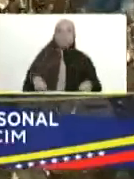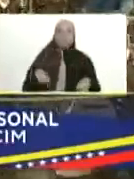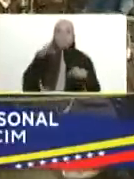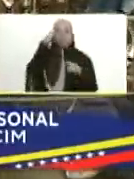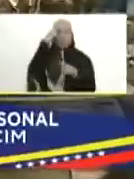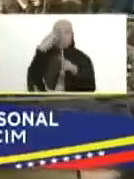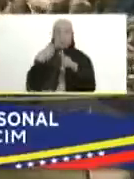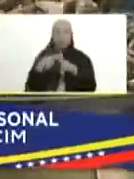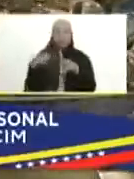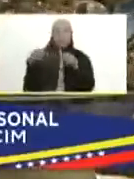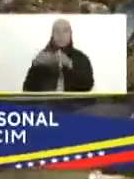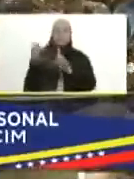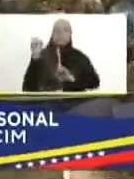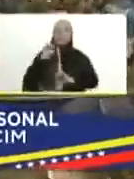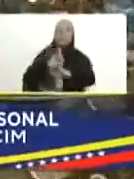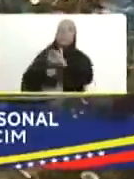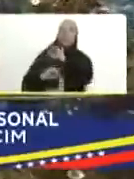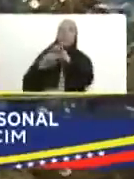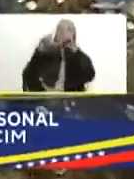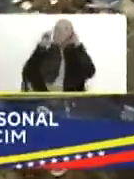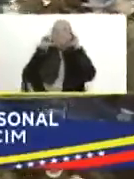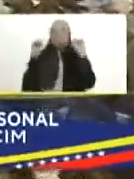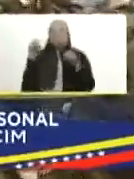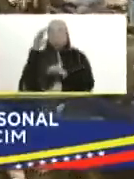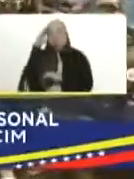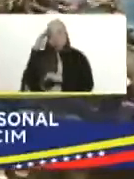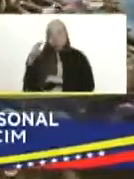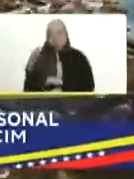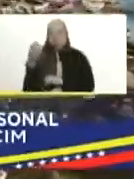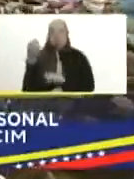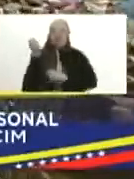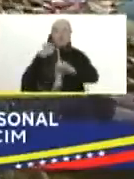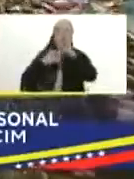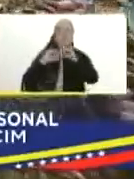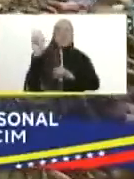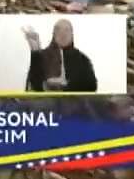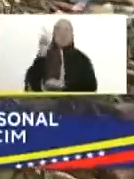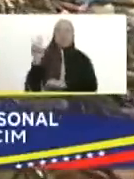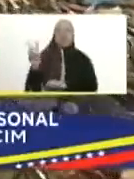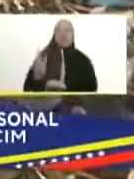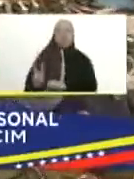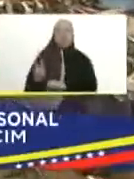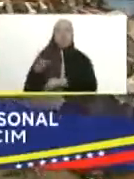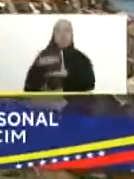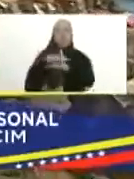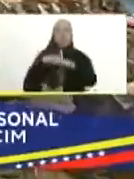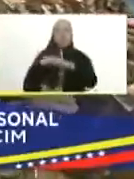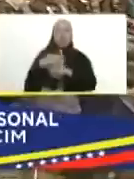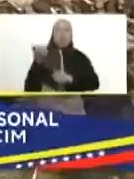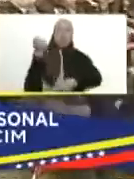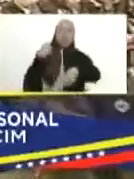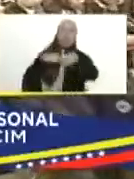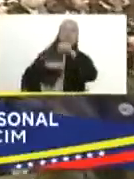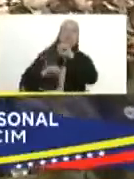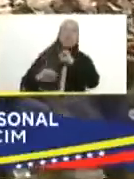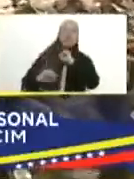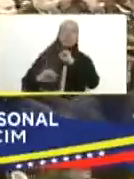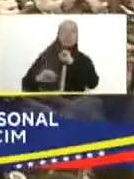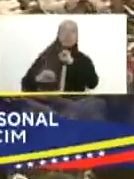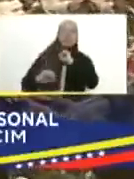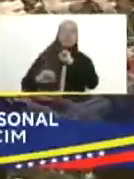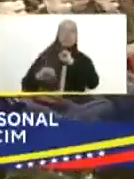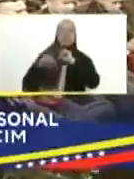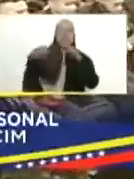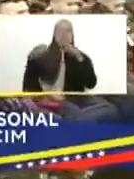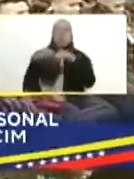Dirección General de Contrainteligencia Militar. República Bolivariana de Venezuela, Ministerio del Poder Popular para Defensa.